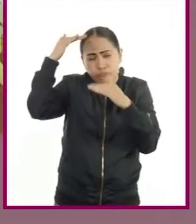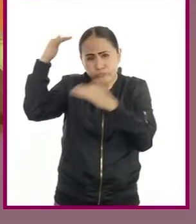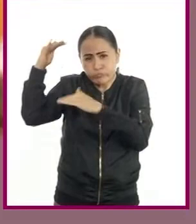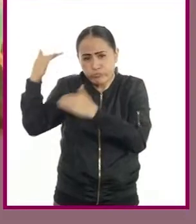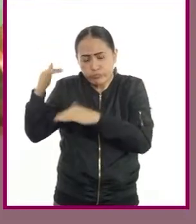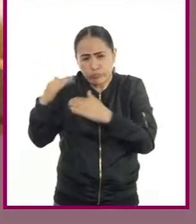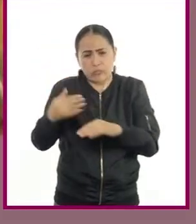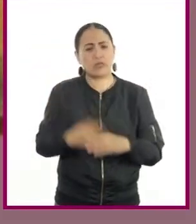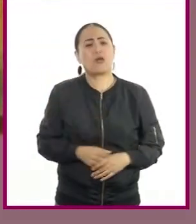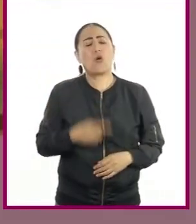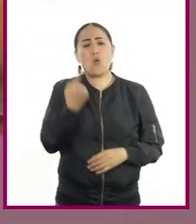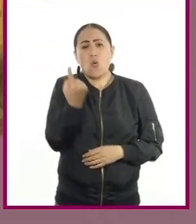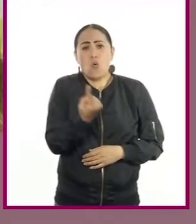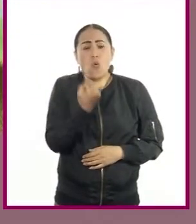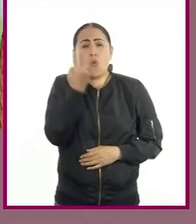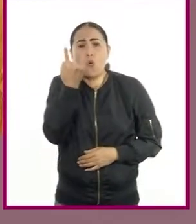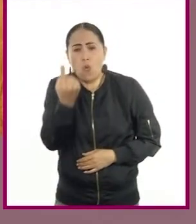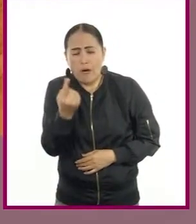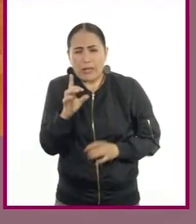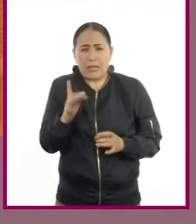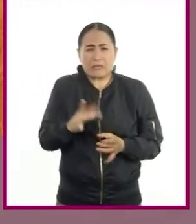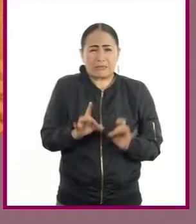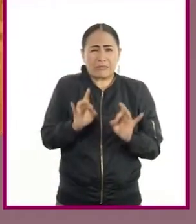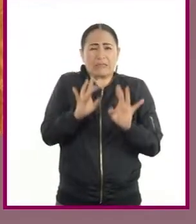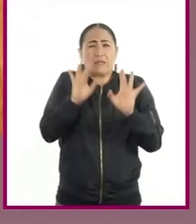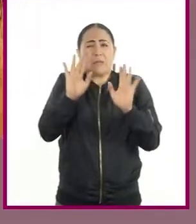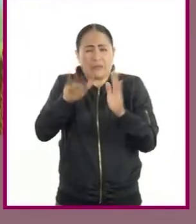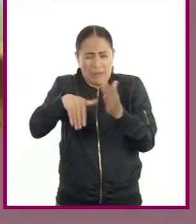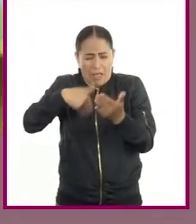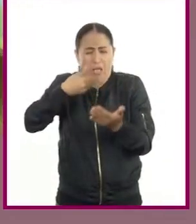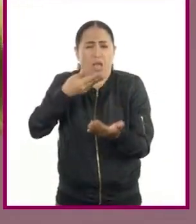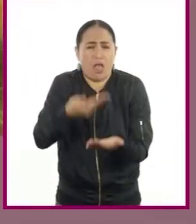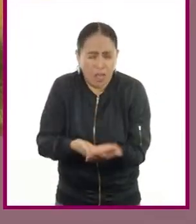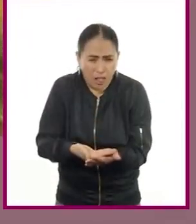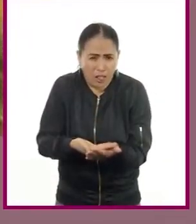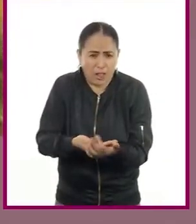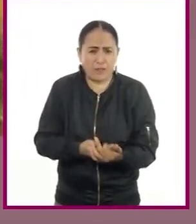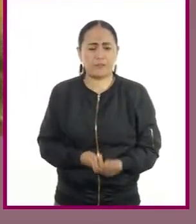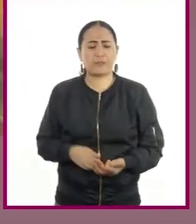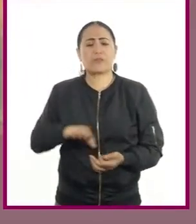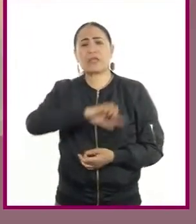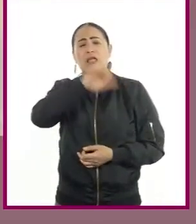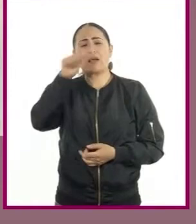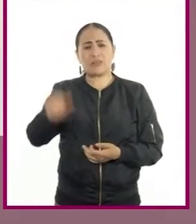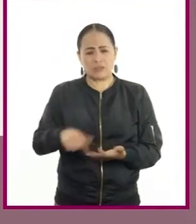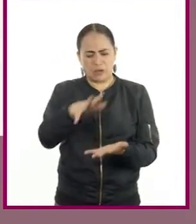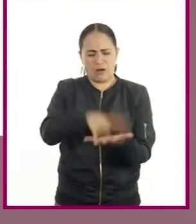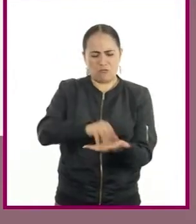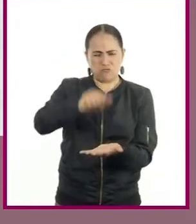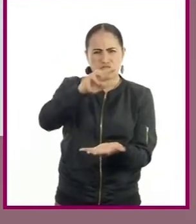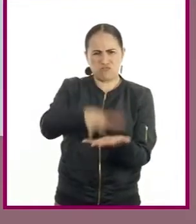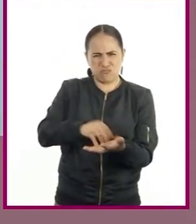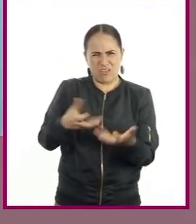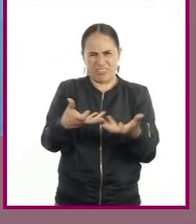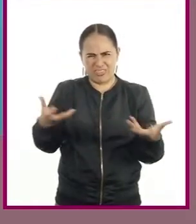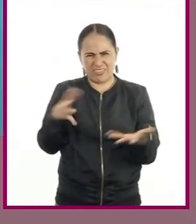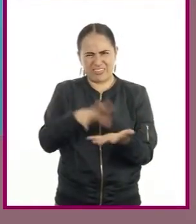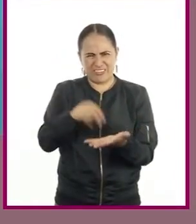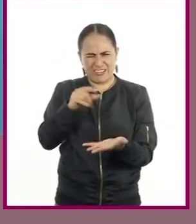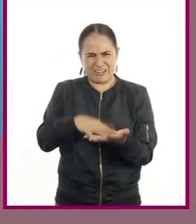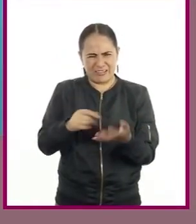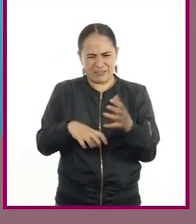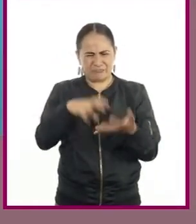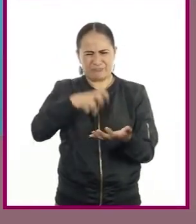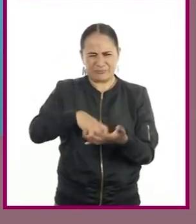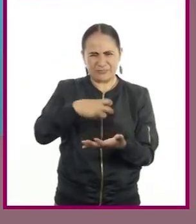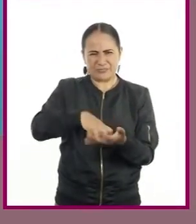estuvo a punto de que una de ellas cayera al suelo. De allí fue a meterse a un charco de lodo. Rufo estuvo corriendo